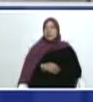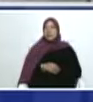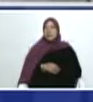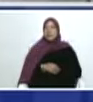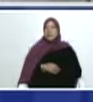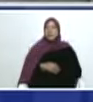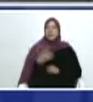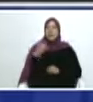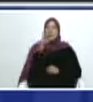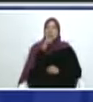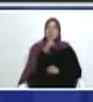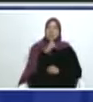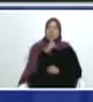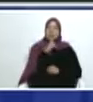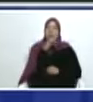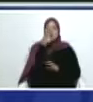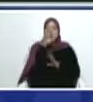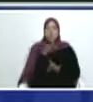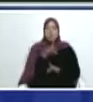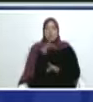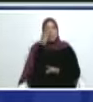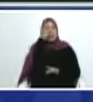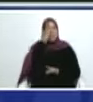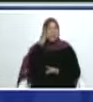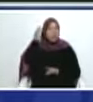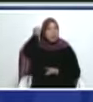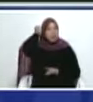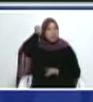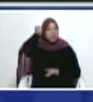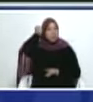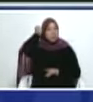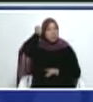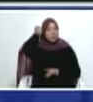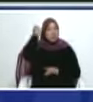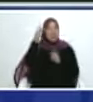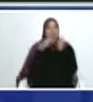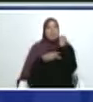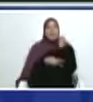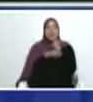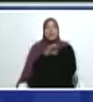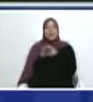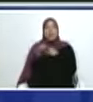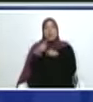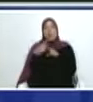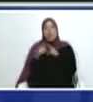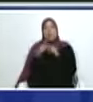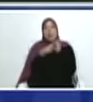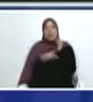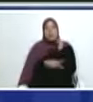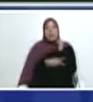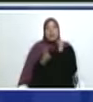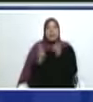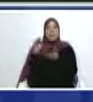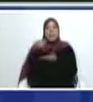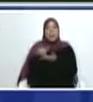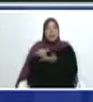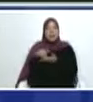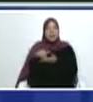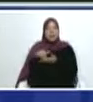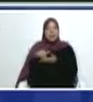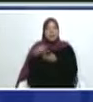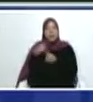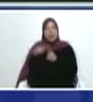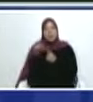bautizado con el nombre del generalísimo Francisco de Miranda, el Parque Miranda, le dicen otros, y